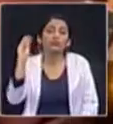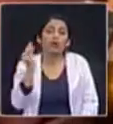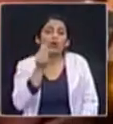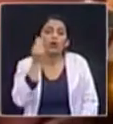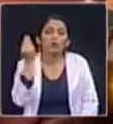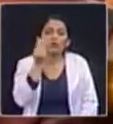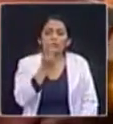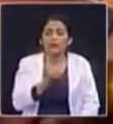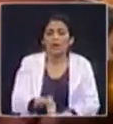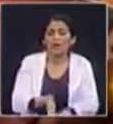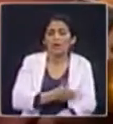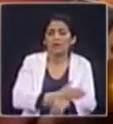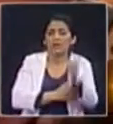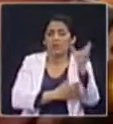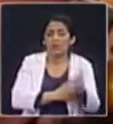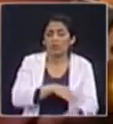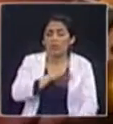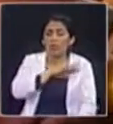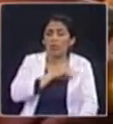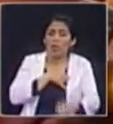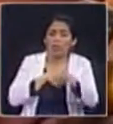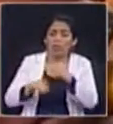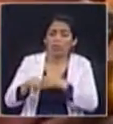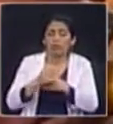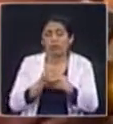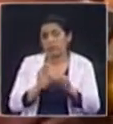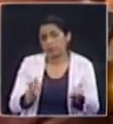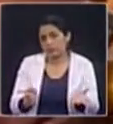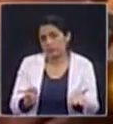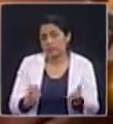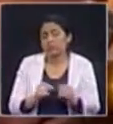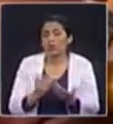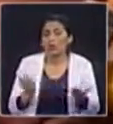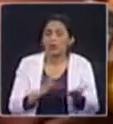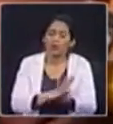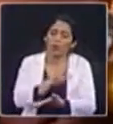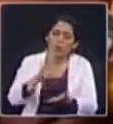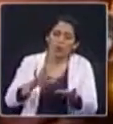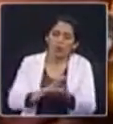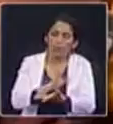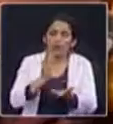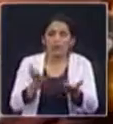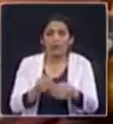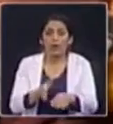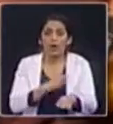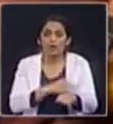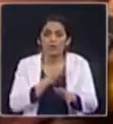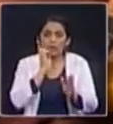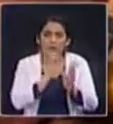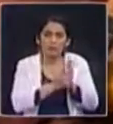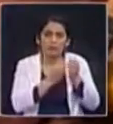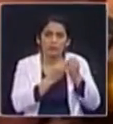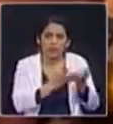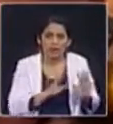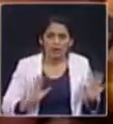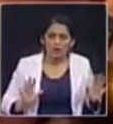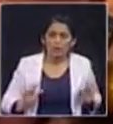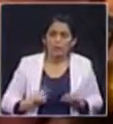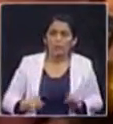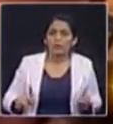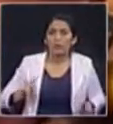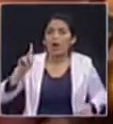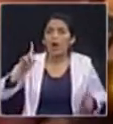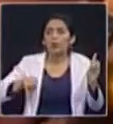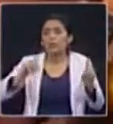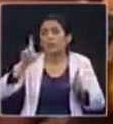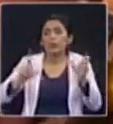adolescentes que han sido víctimas de esta violencia en el ambiente escolar y que han sido judicializados, porque sin duda habrá muchos temas que ni siquiera llegó